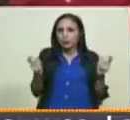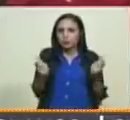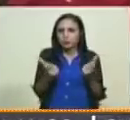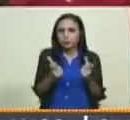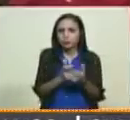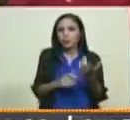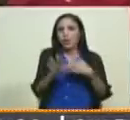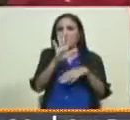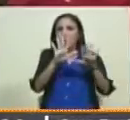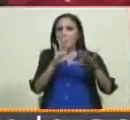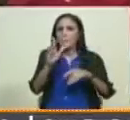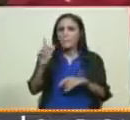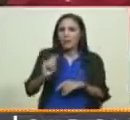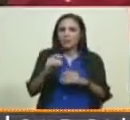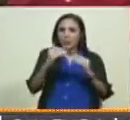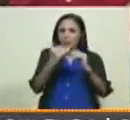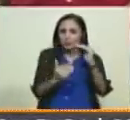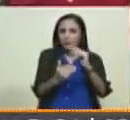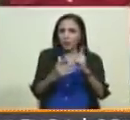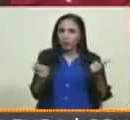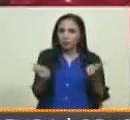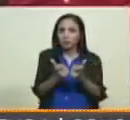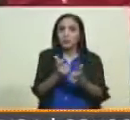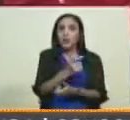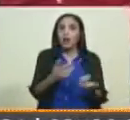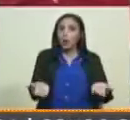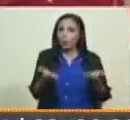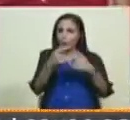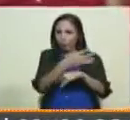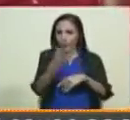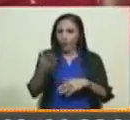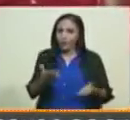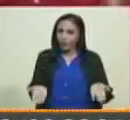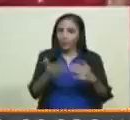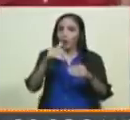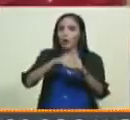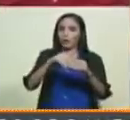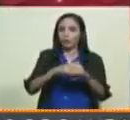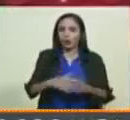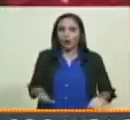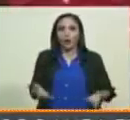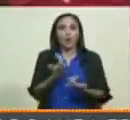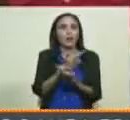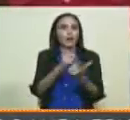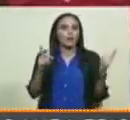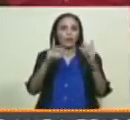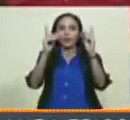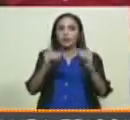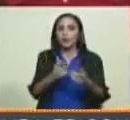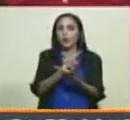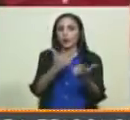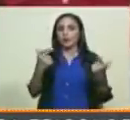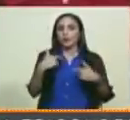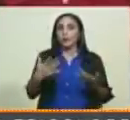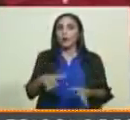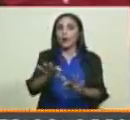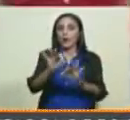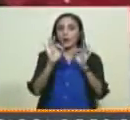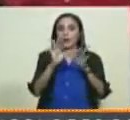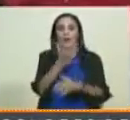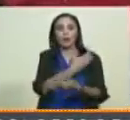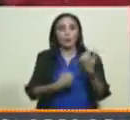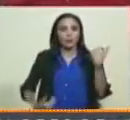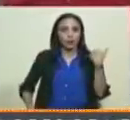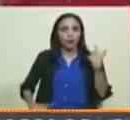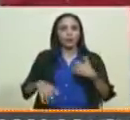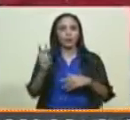meses, ustedes saldrán de manera soberana y de manera libre a elegir presidente de